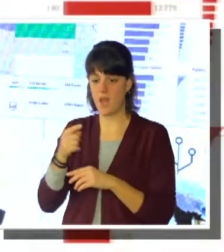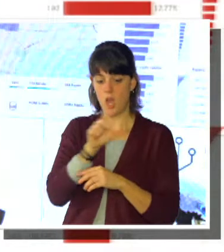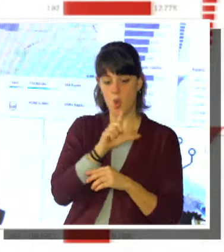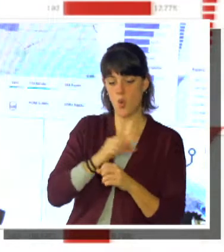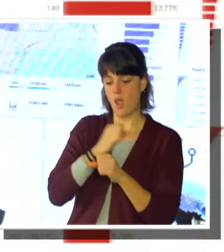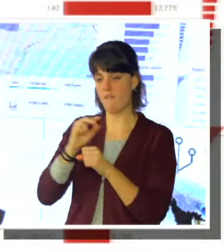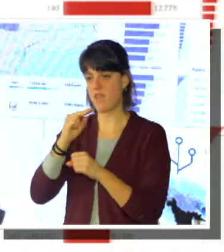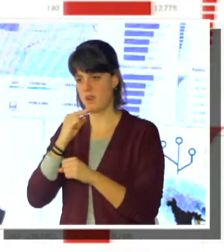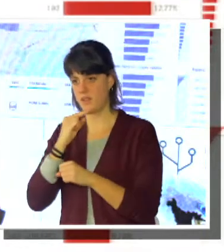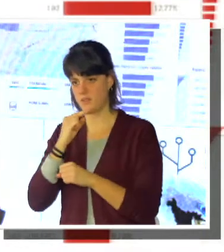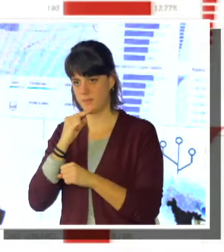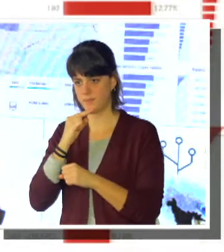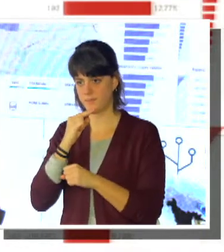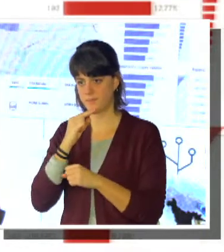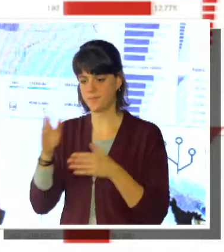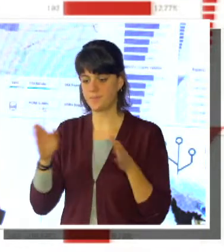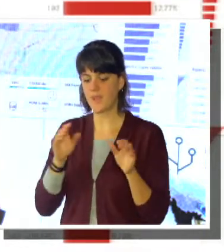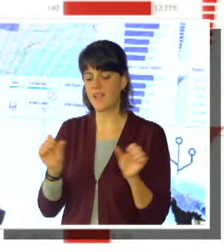¿Empezó de vuelta?